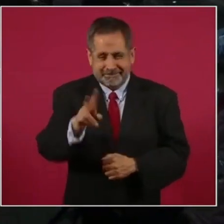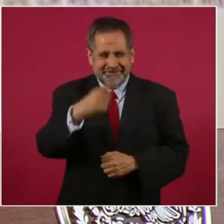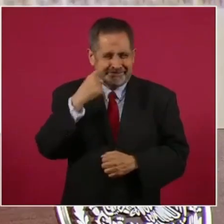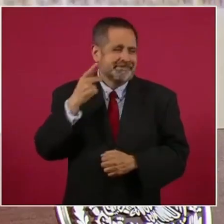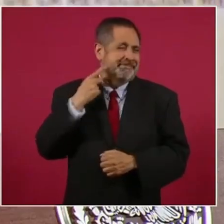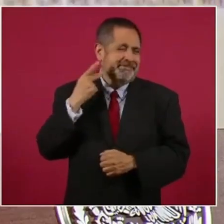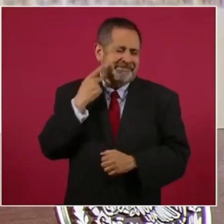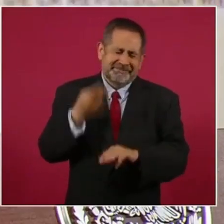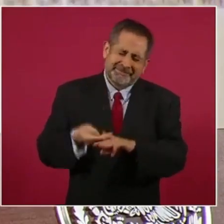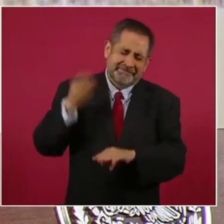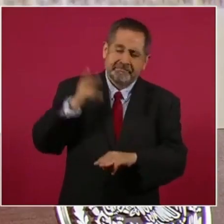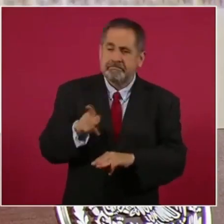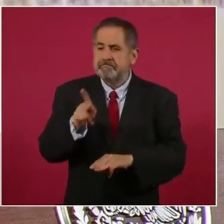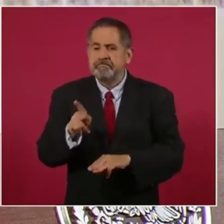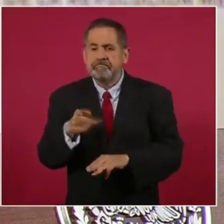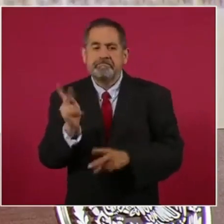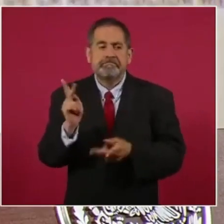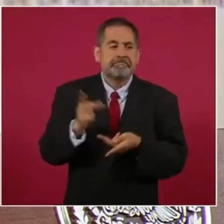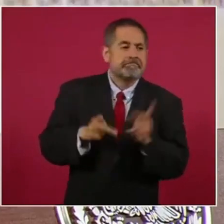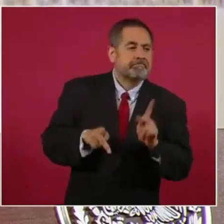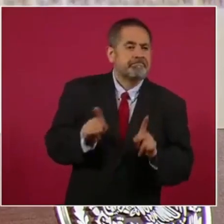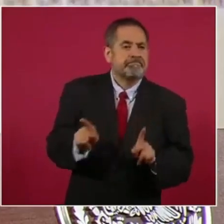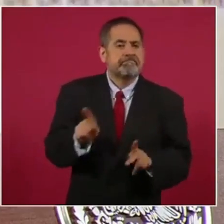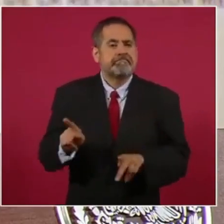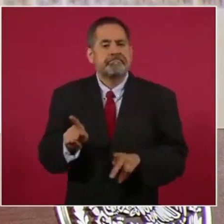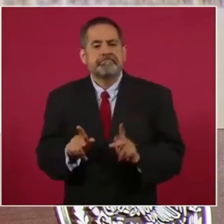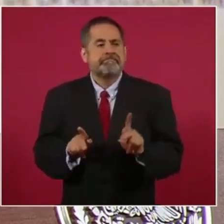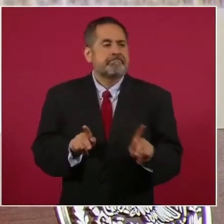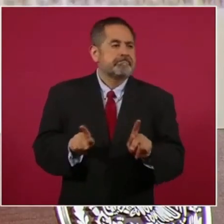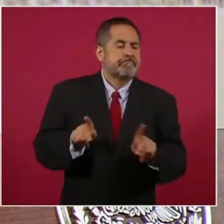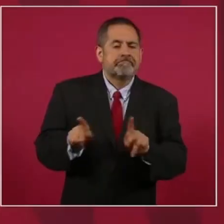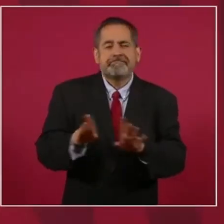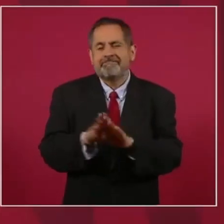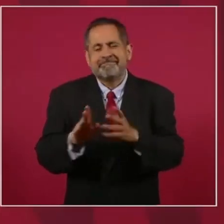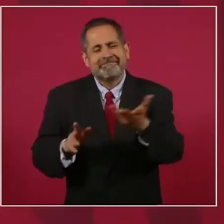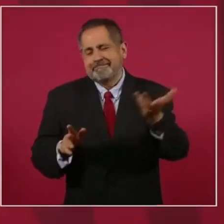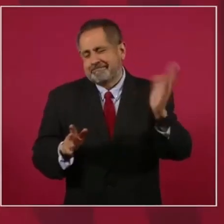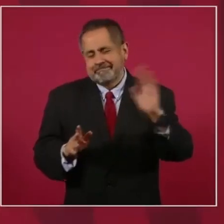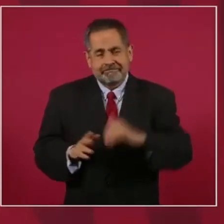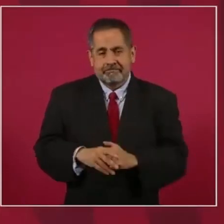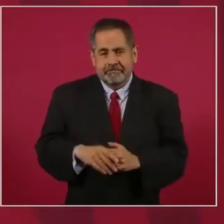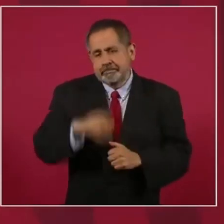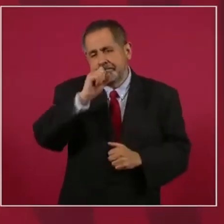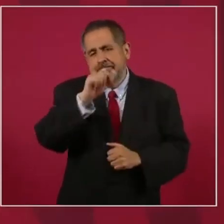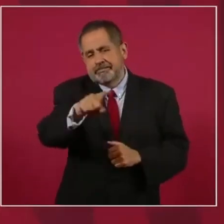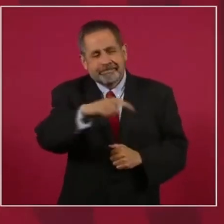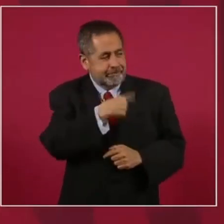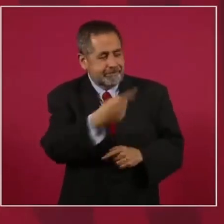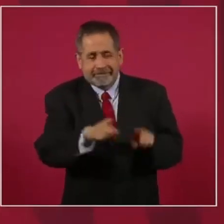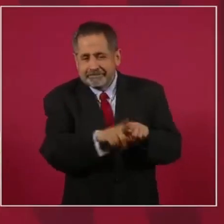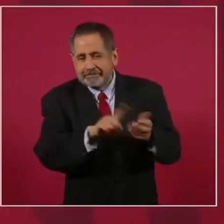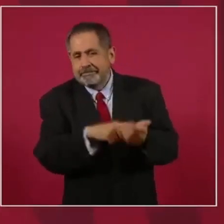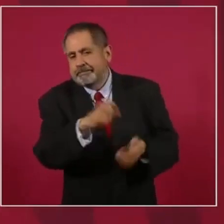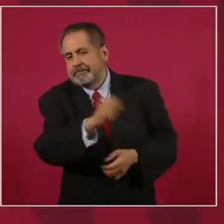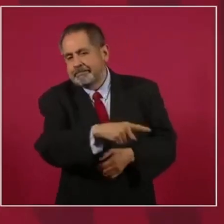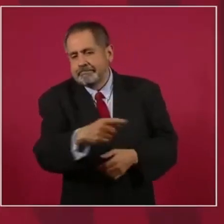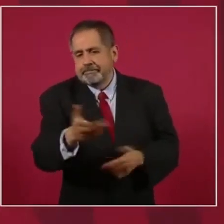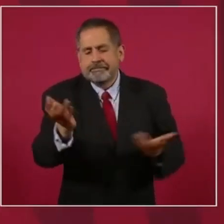sobre todo a partir de que volvemos a lo mismo.